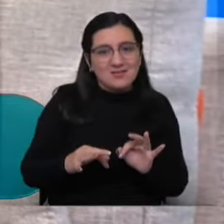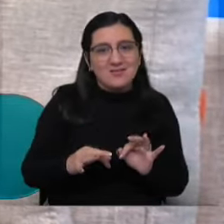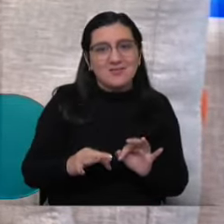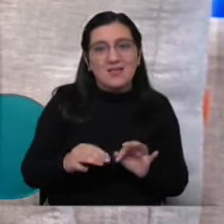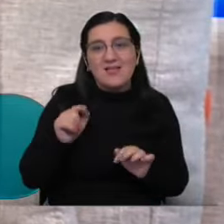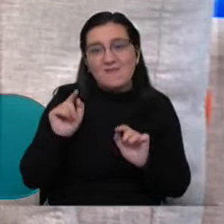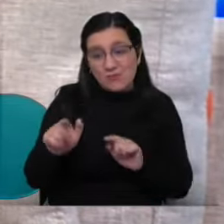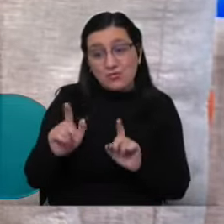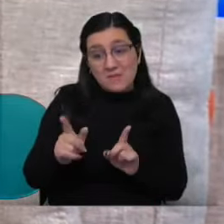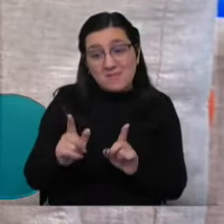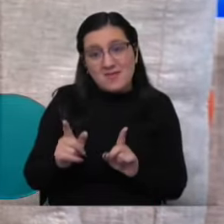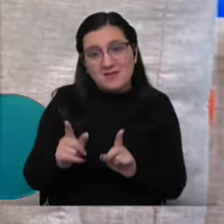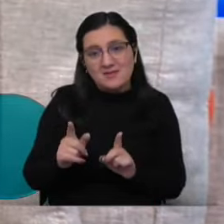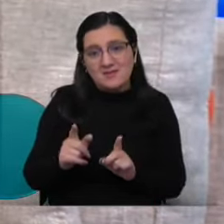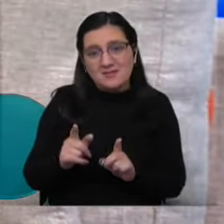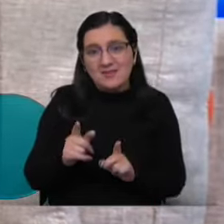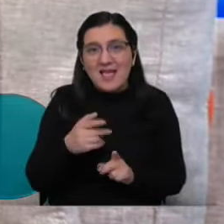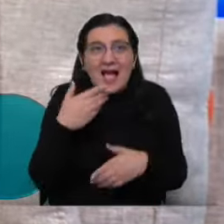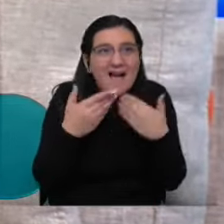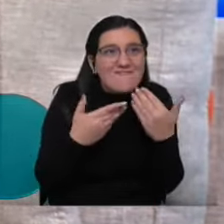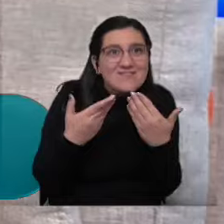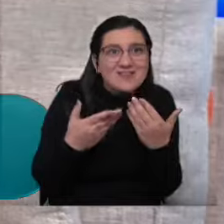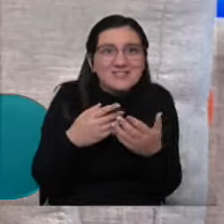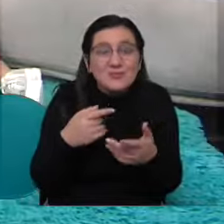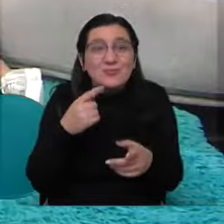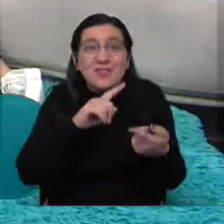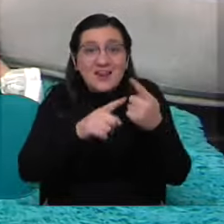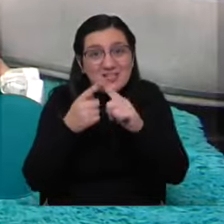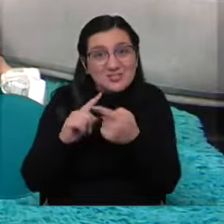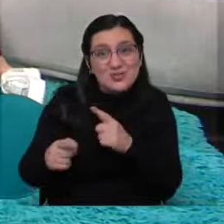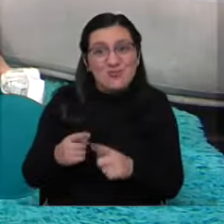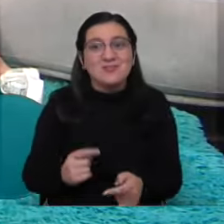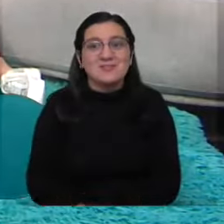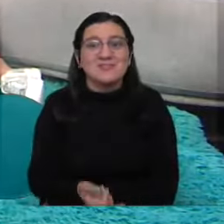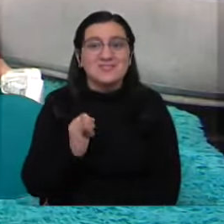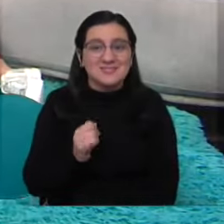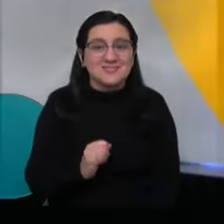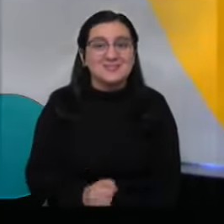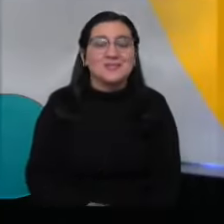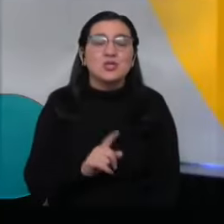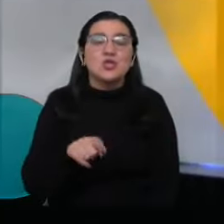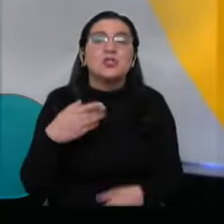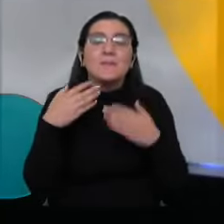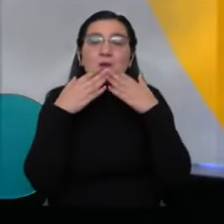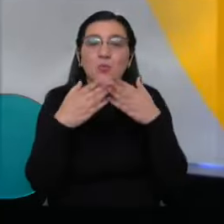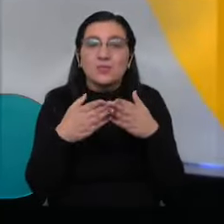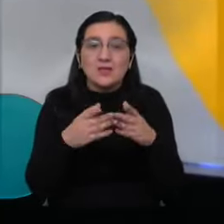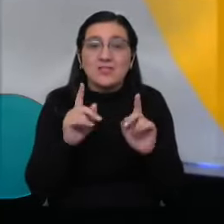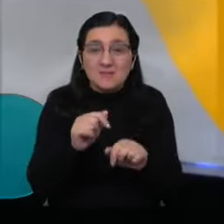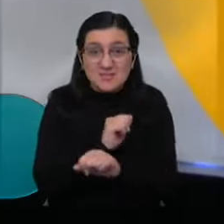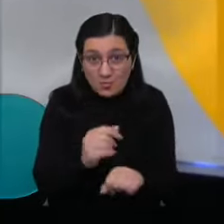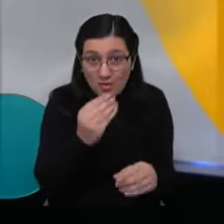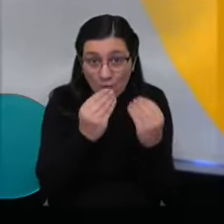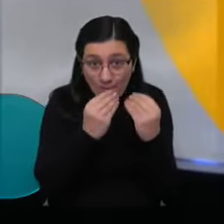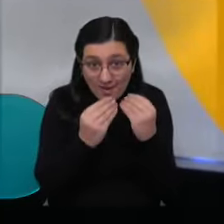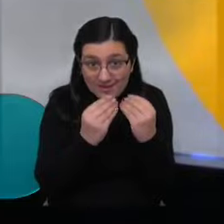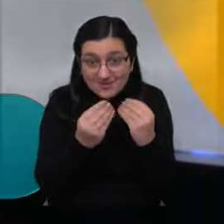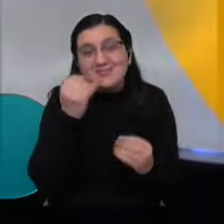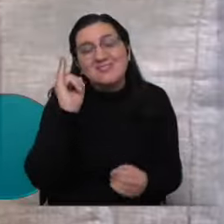a que vos vayas metiéndote y como que interactúes también en la dinámica de y otra otra pregunta pedorra también se puede comer esta vez en